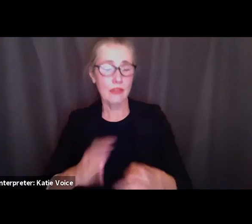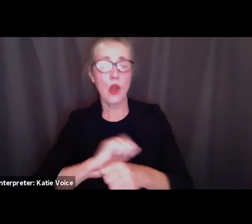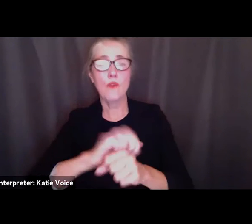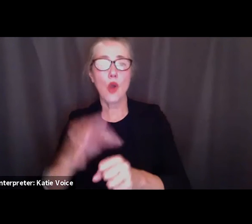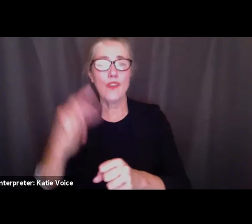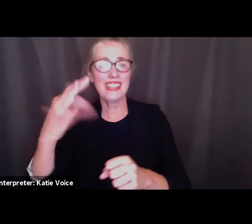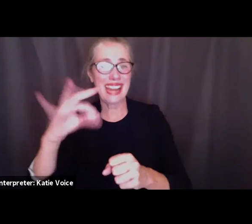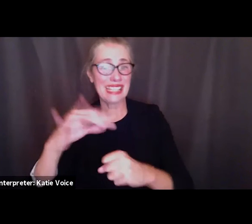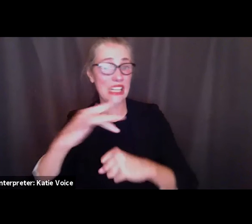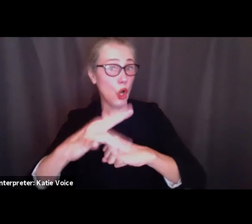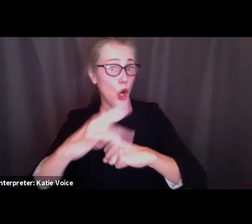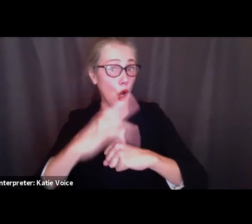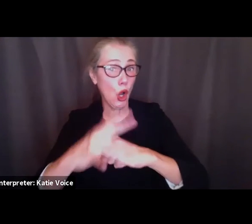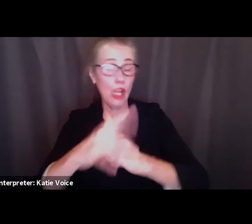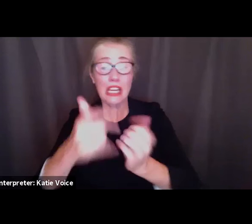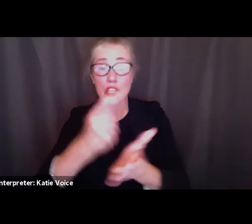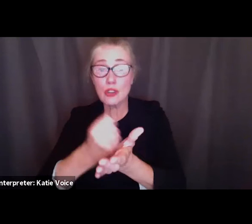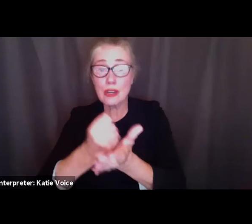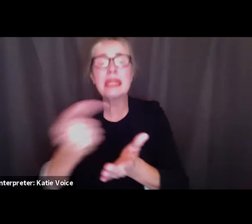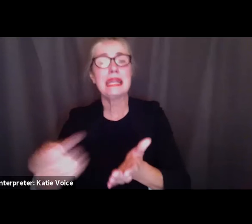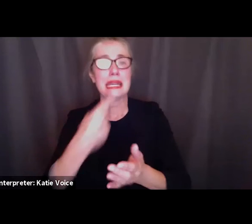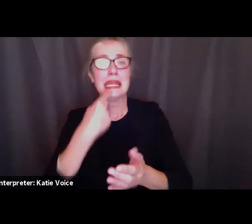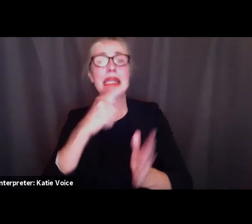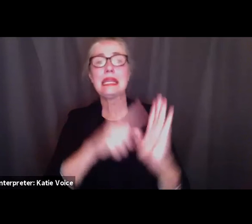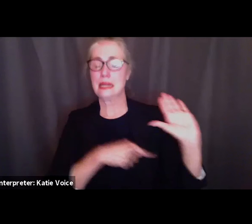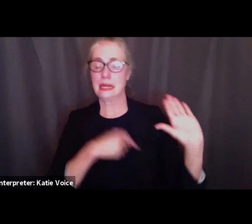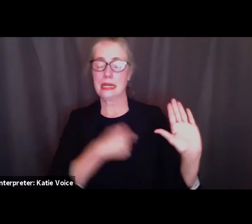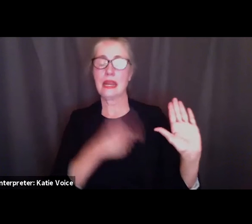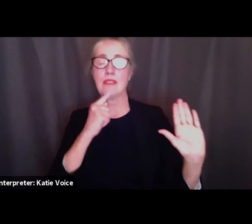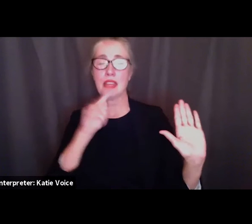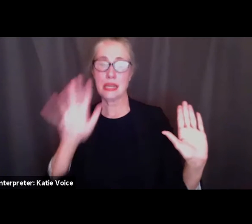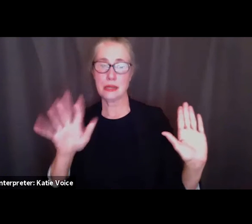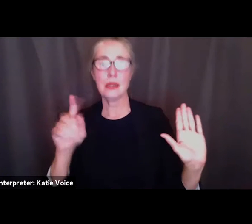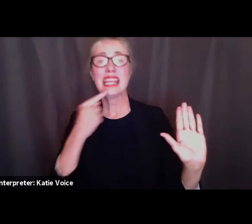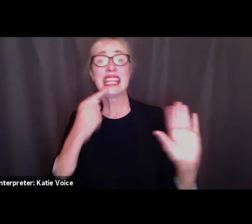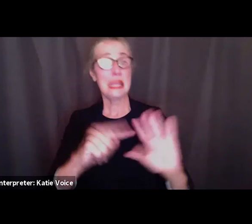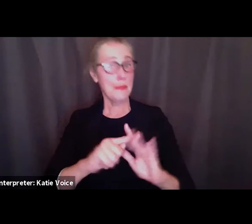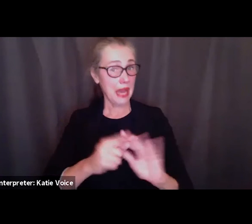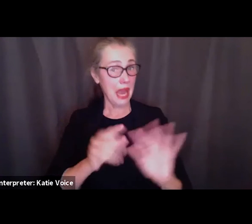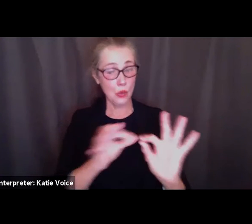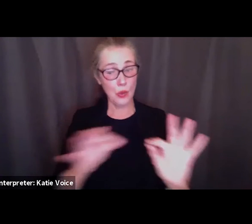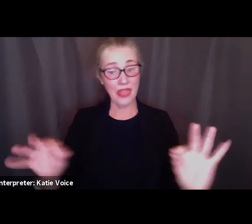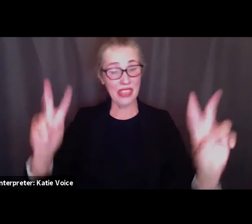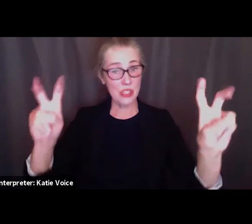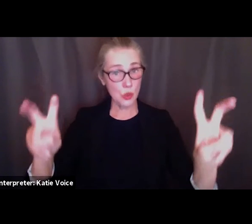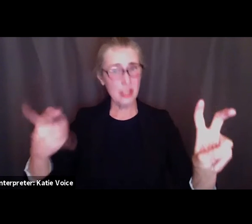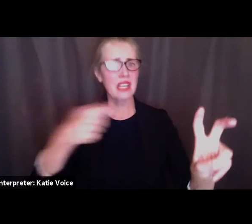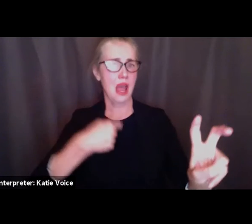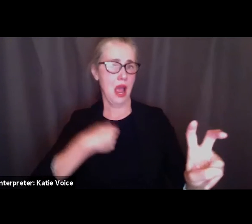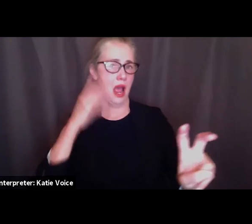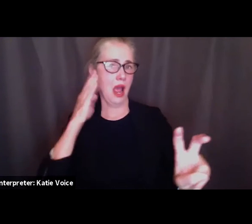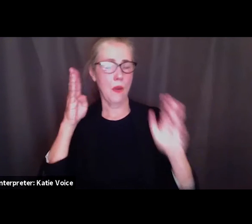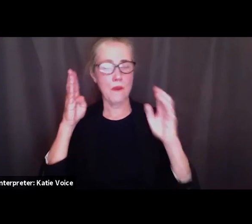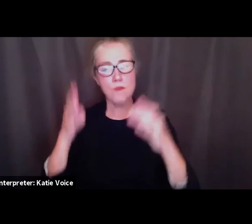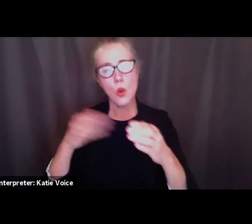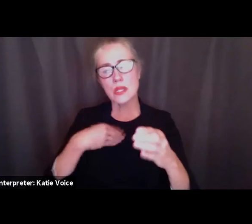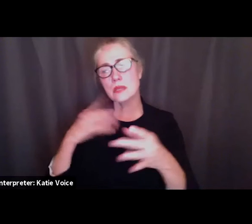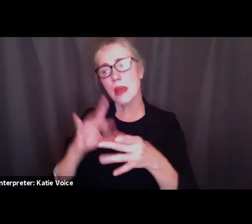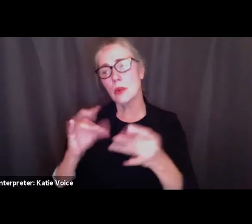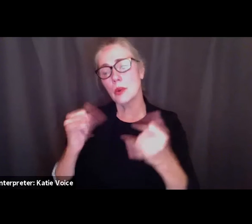Early Treatment Fund, dio su testimonio y estas son las palabras que él dijo. Voy